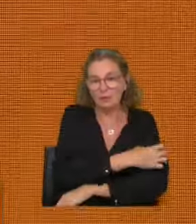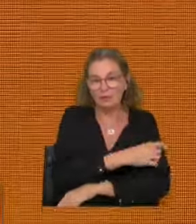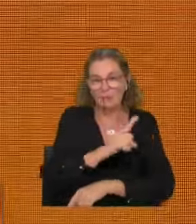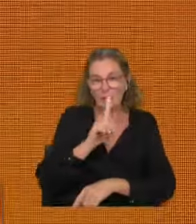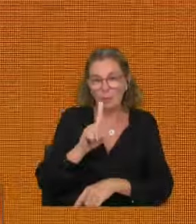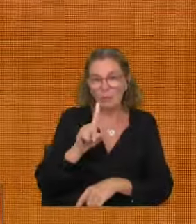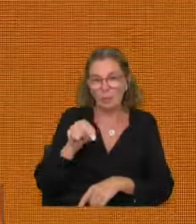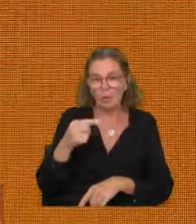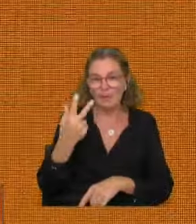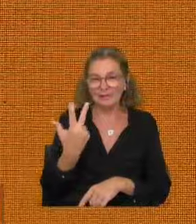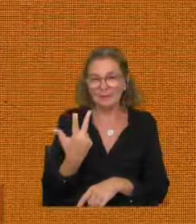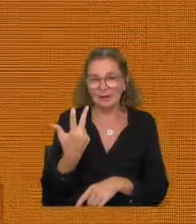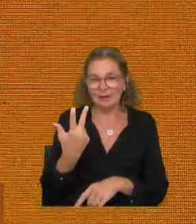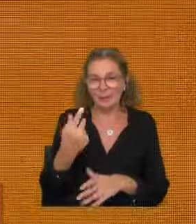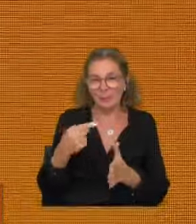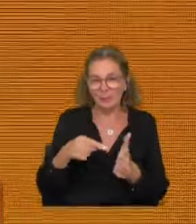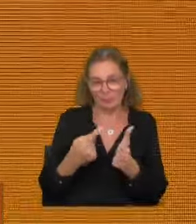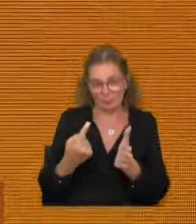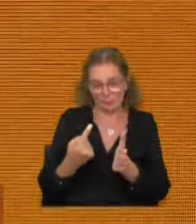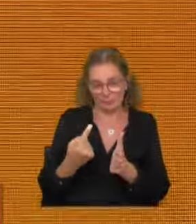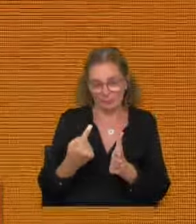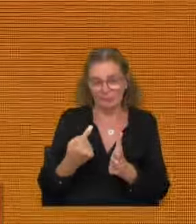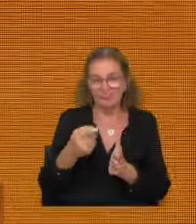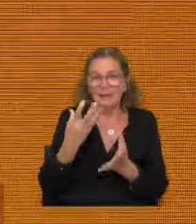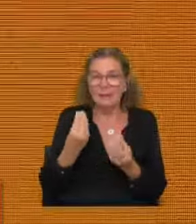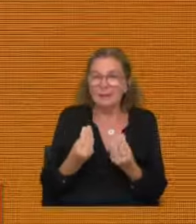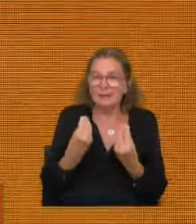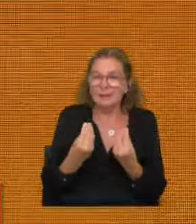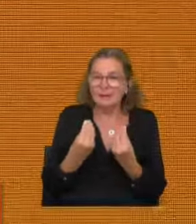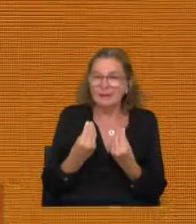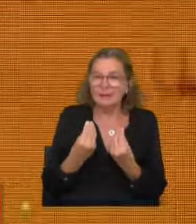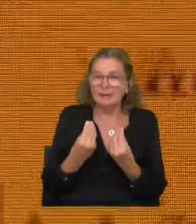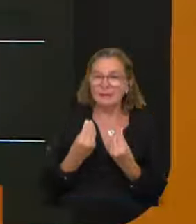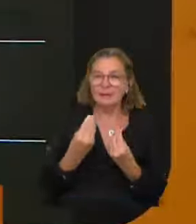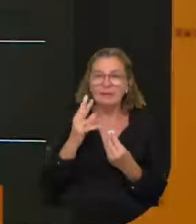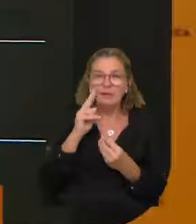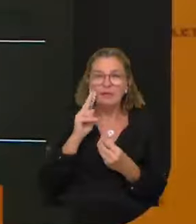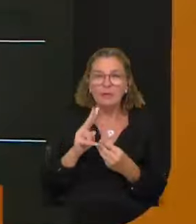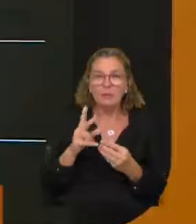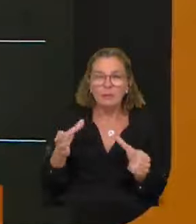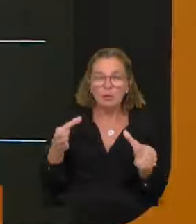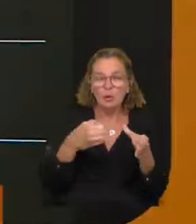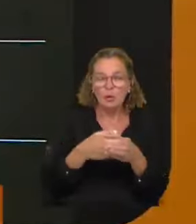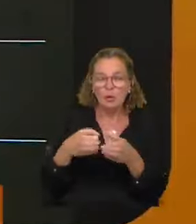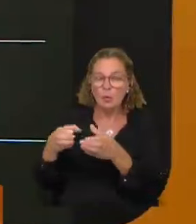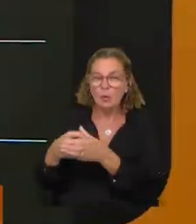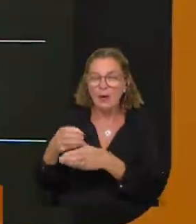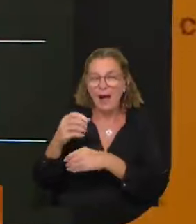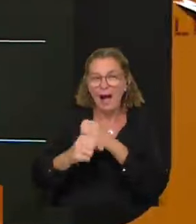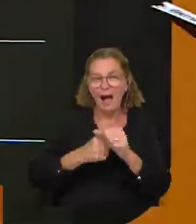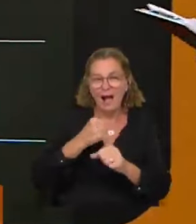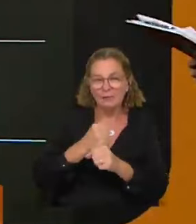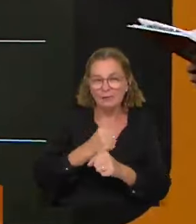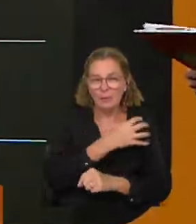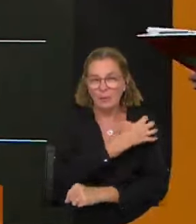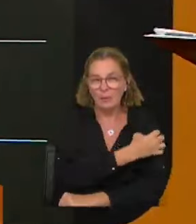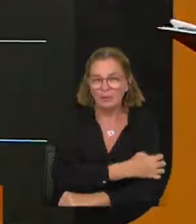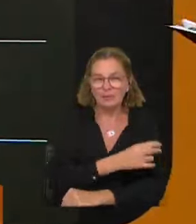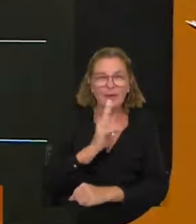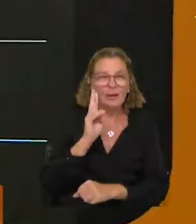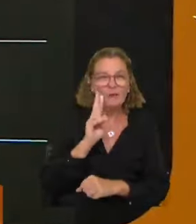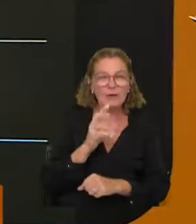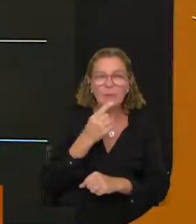1,3 puntos porcentuales Qué pasa si vamos a los grupos etarios con la pobreza bueno vemos que